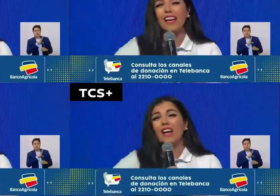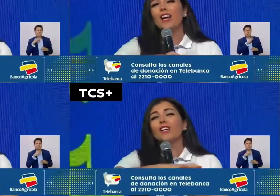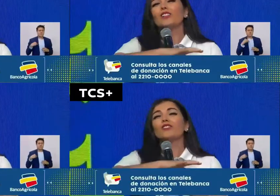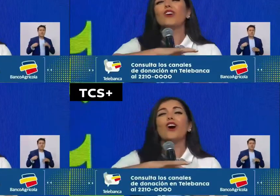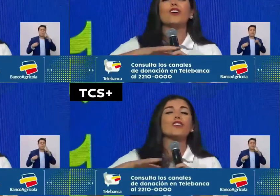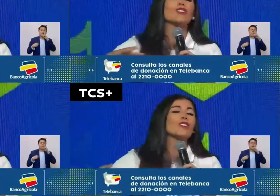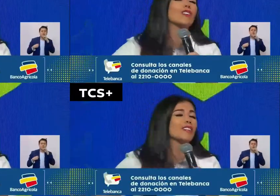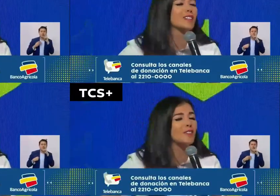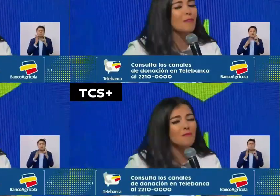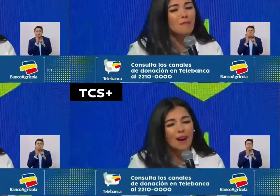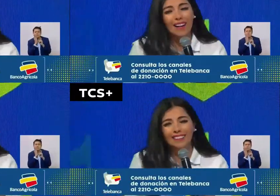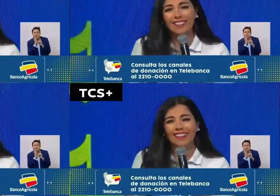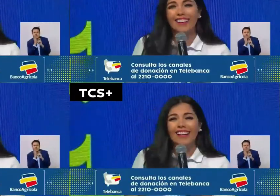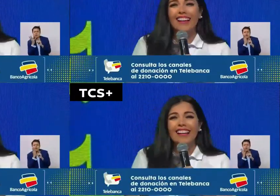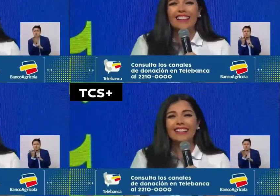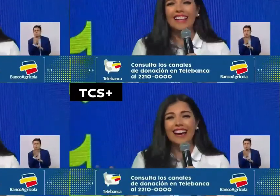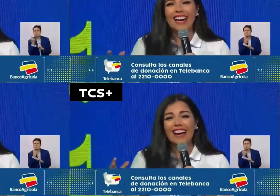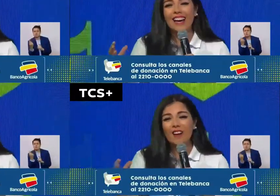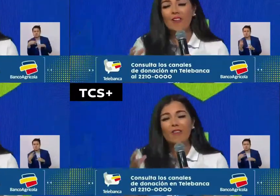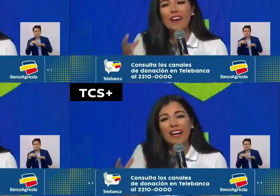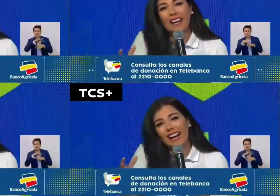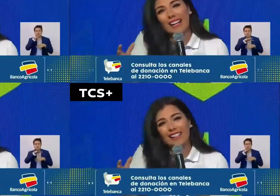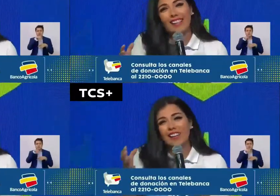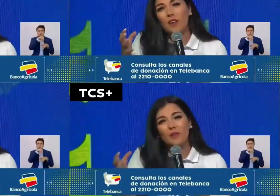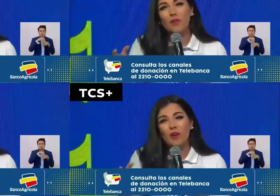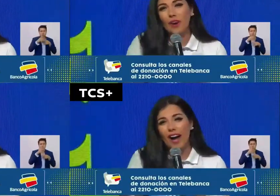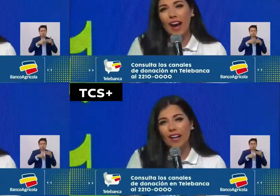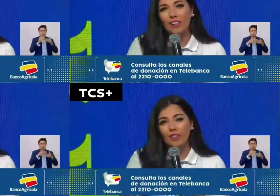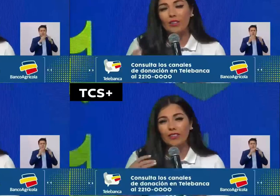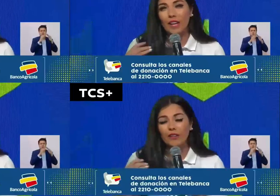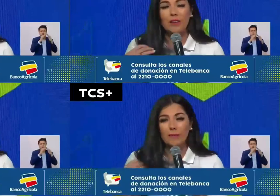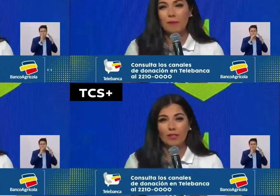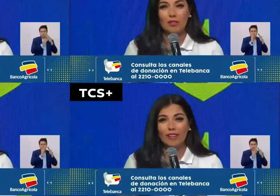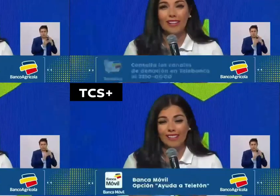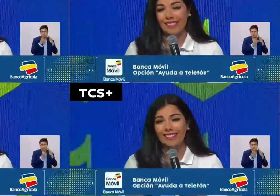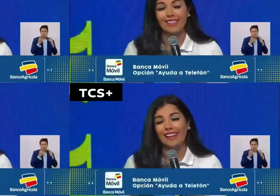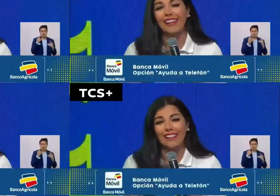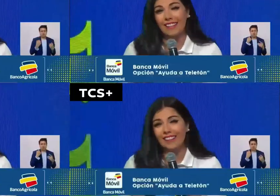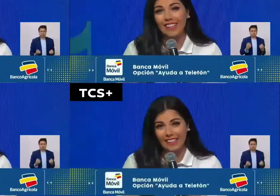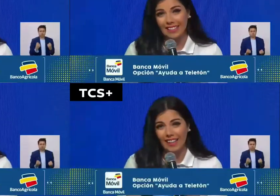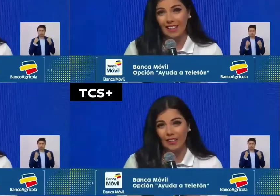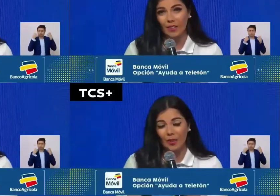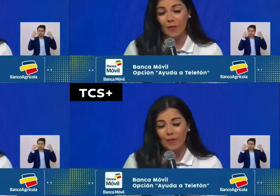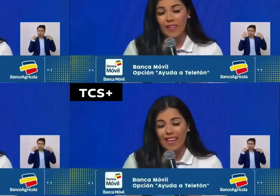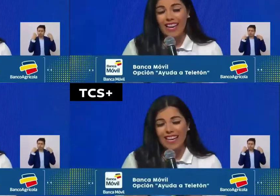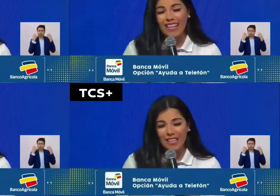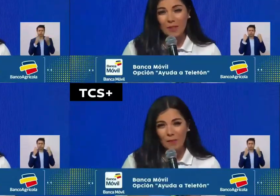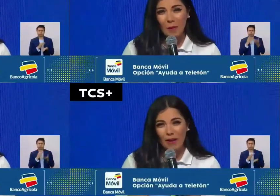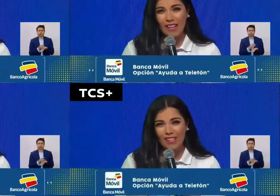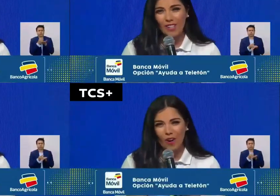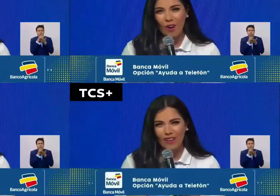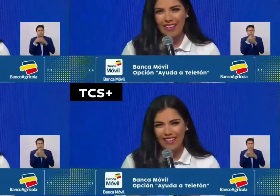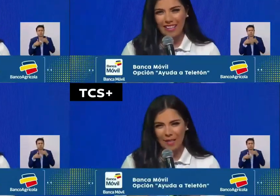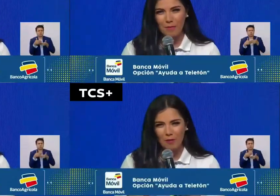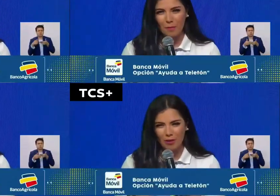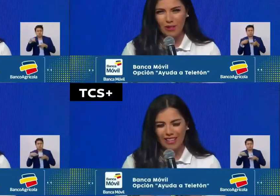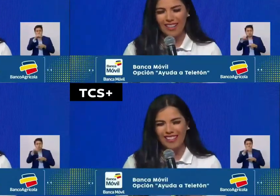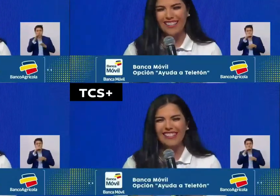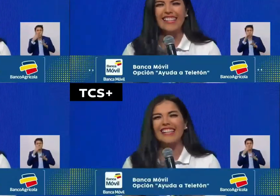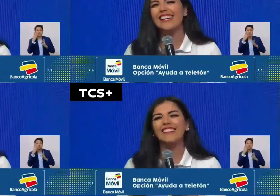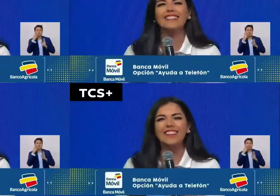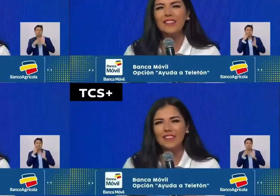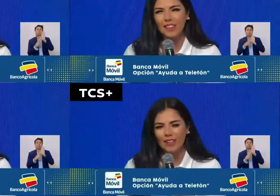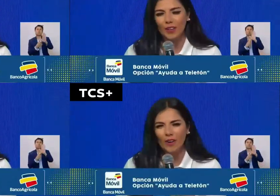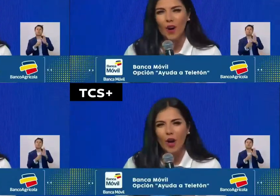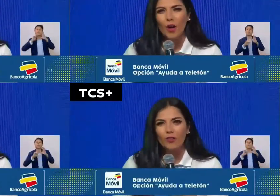papás, todos los que son parte de una casa, de un hogar donde hay una persona que se está rehabilitando. Y es por eso que queremos mostrar